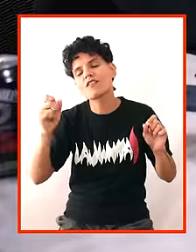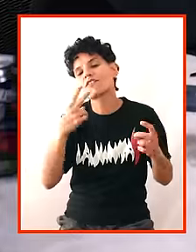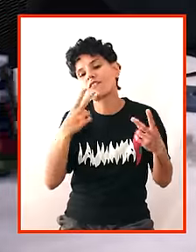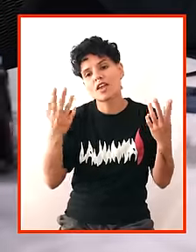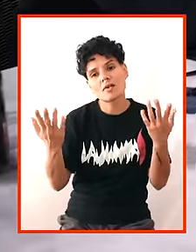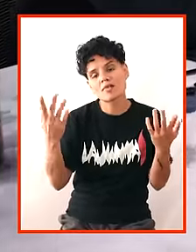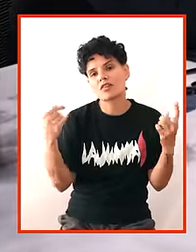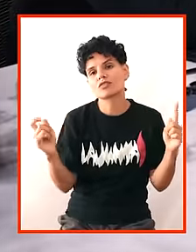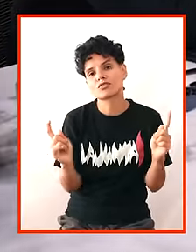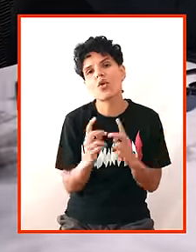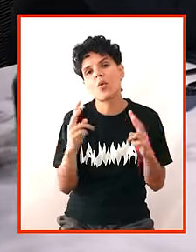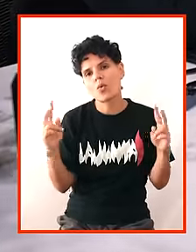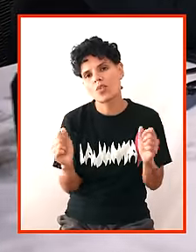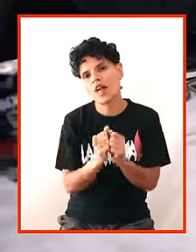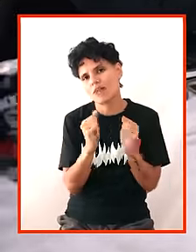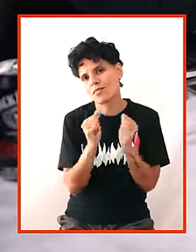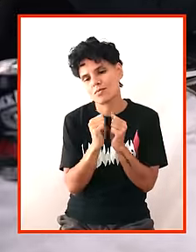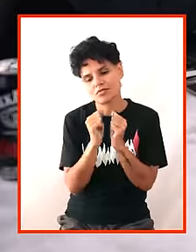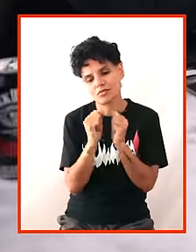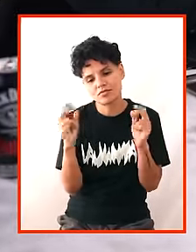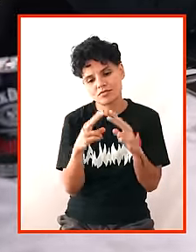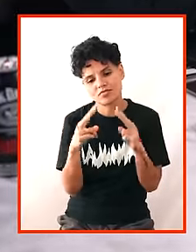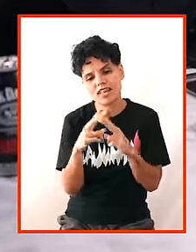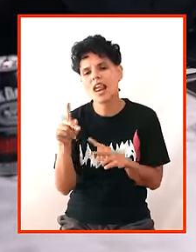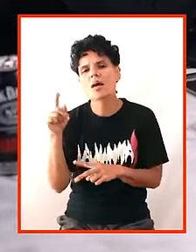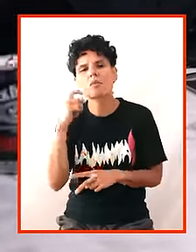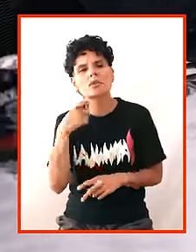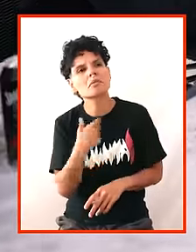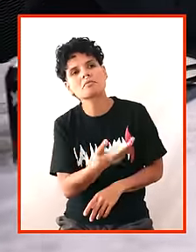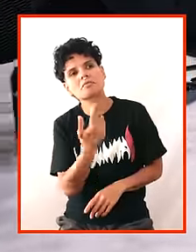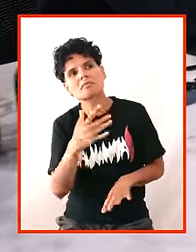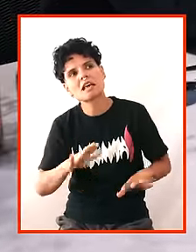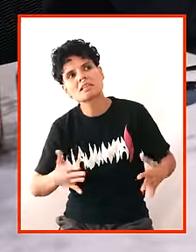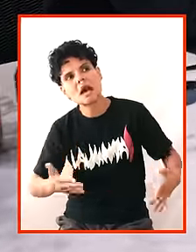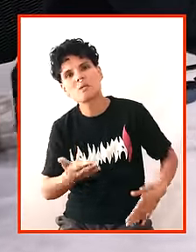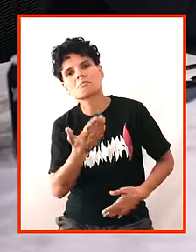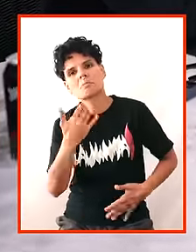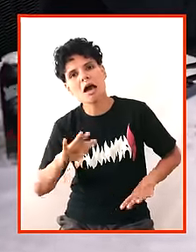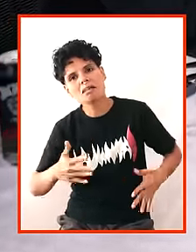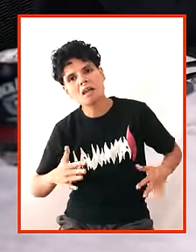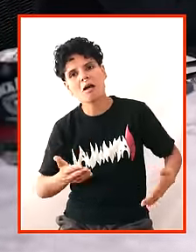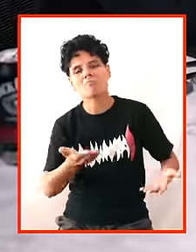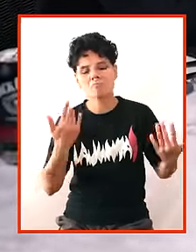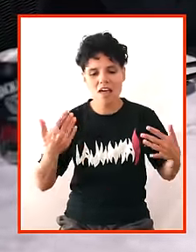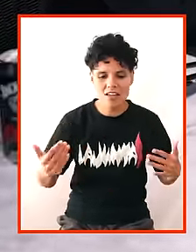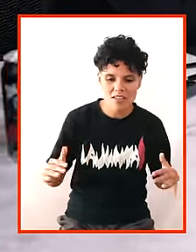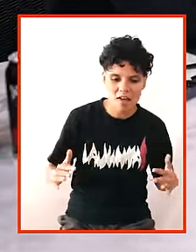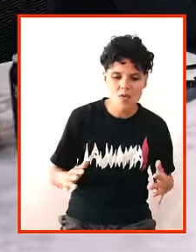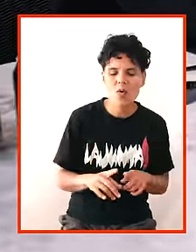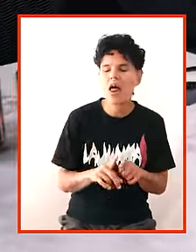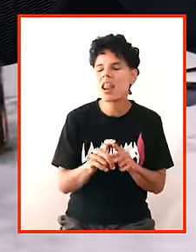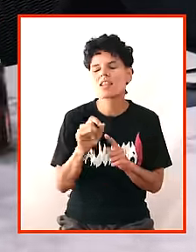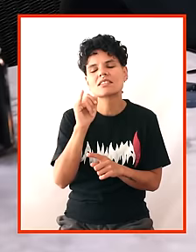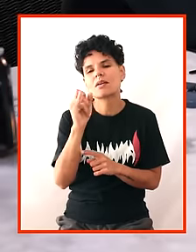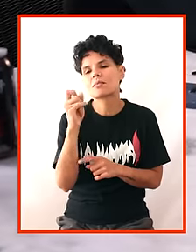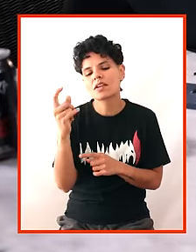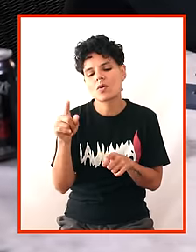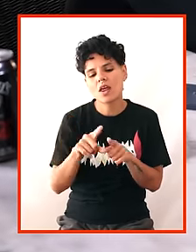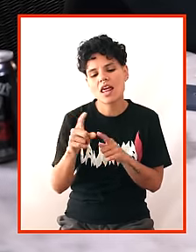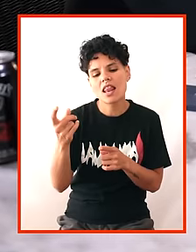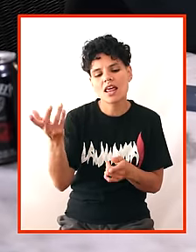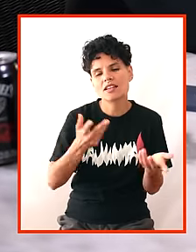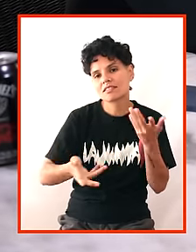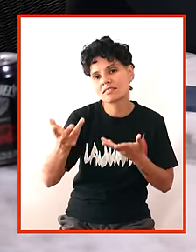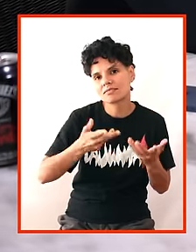mucho. Él era como muy... Hagamos un asado. No, te lo juro. Era como que recibía a todos los... A todos chileno, los